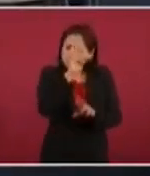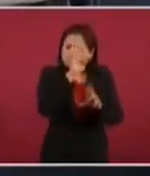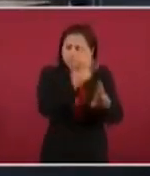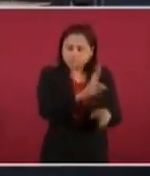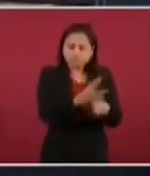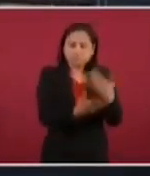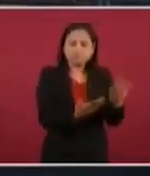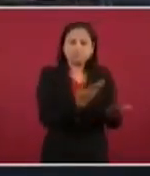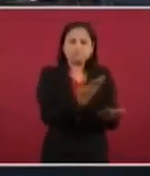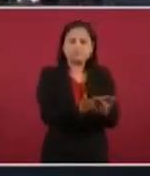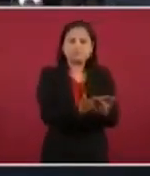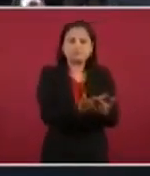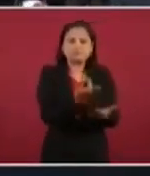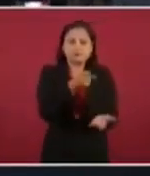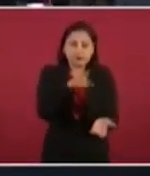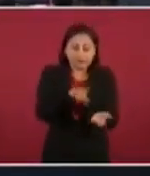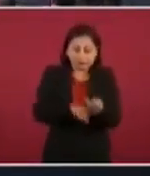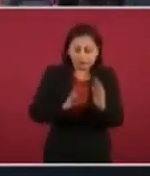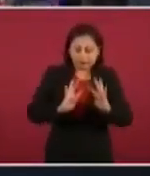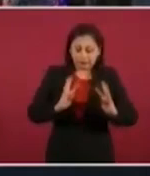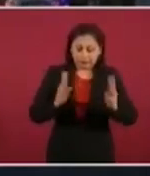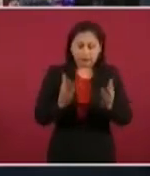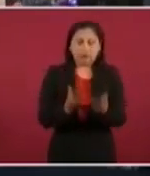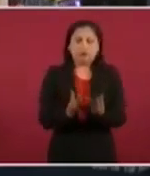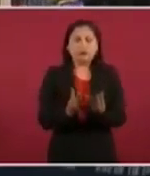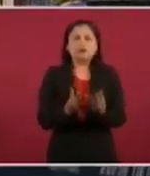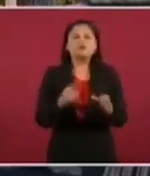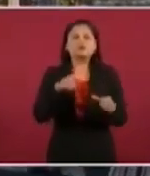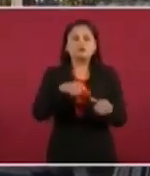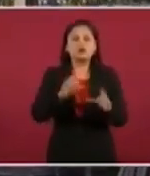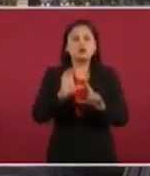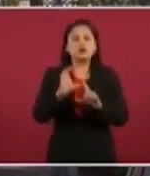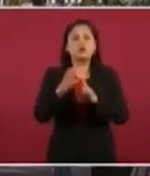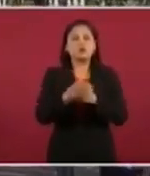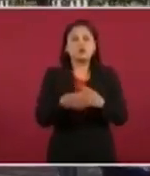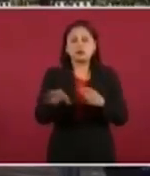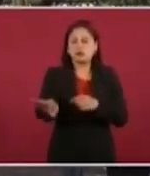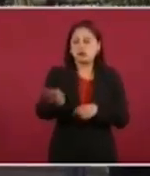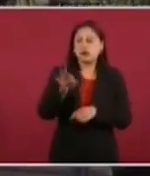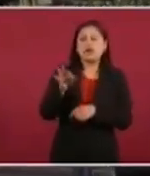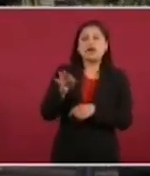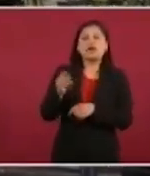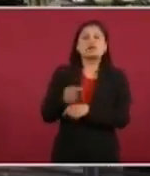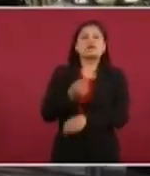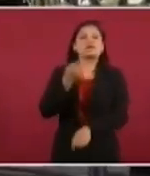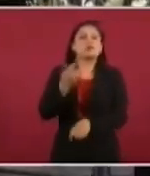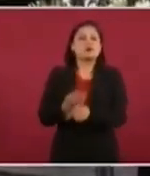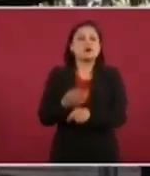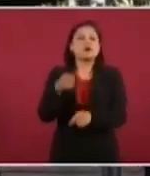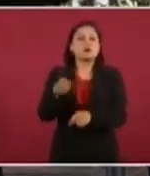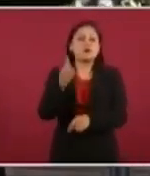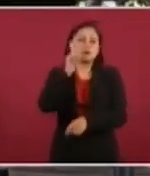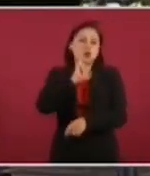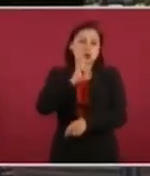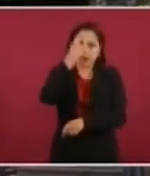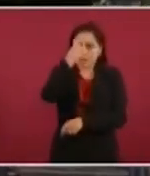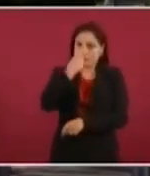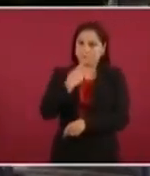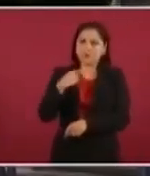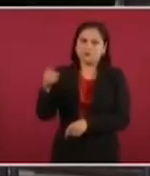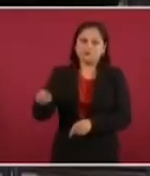esos comités el tesorero sea una mujer, porque la mujer es más honrada que el hombre.